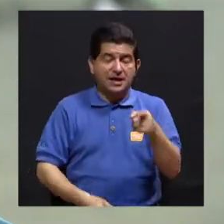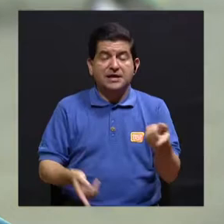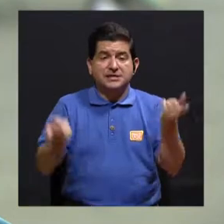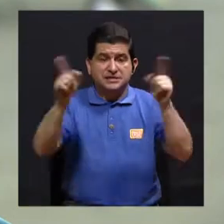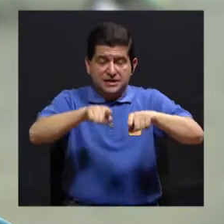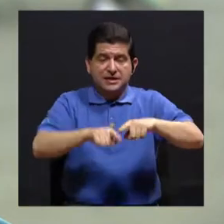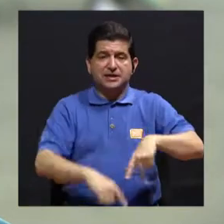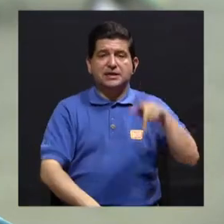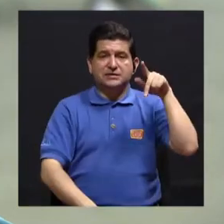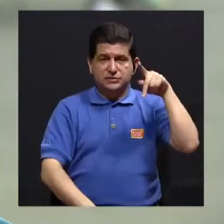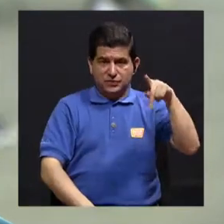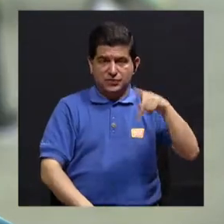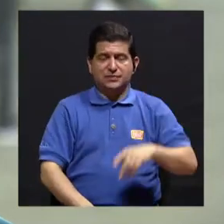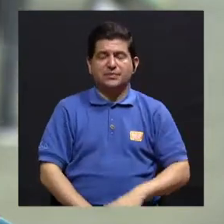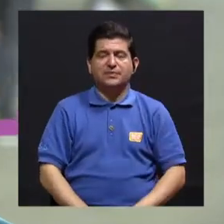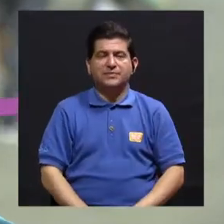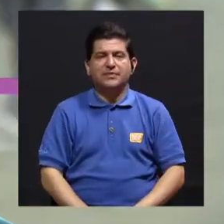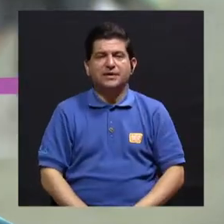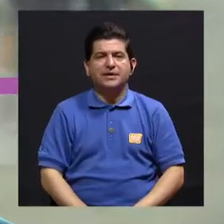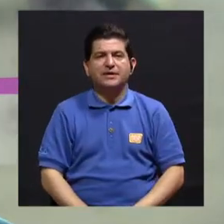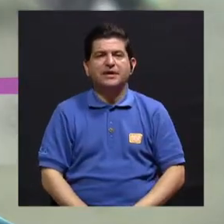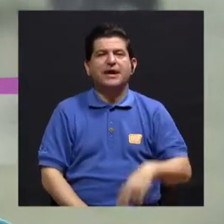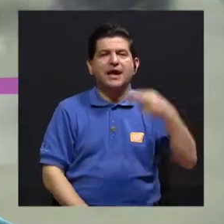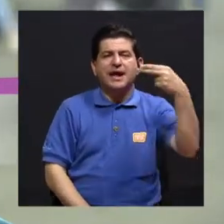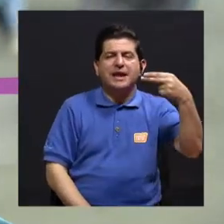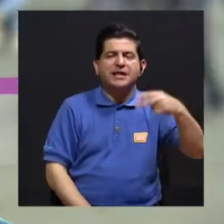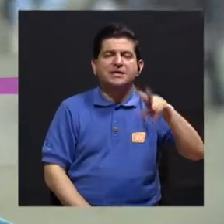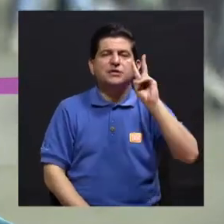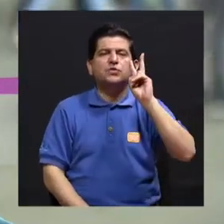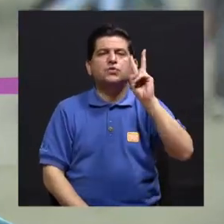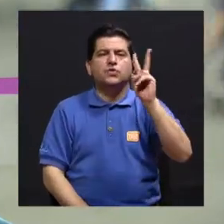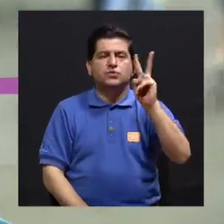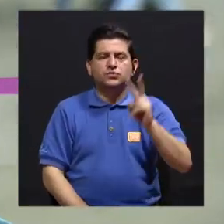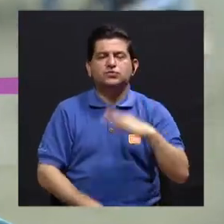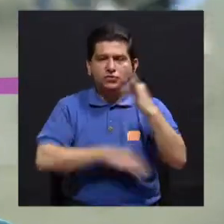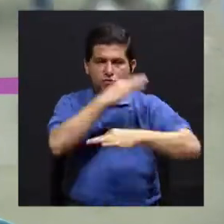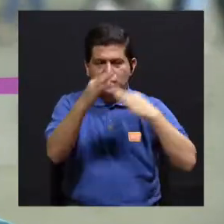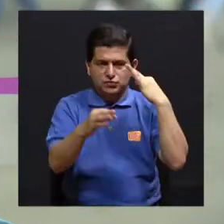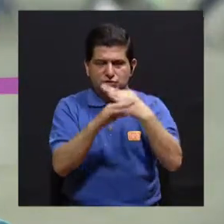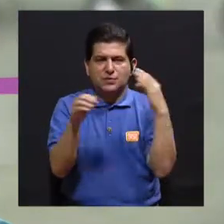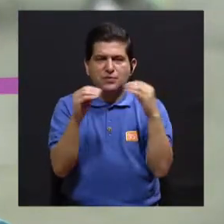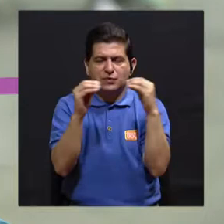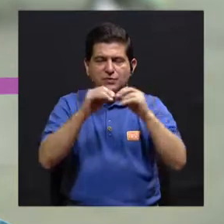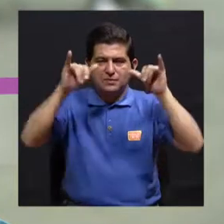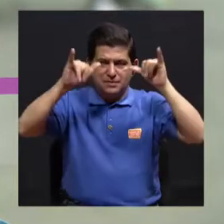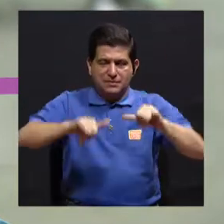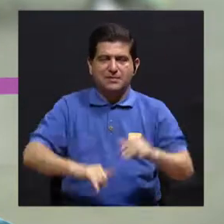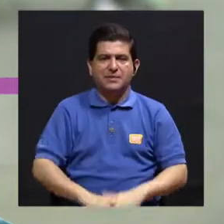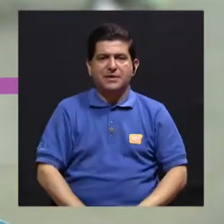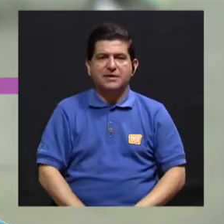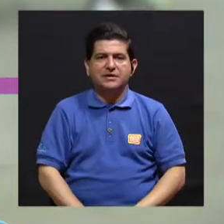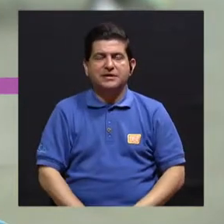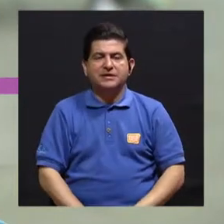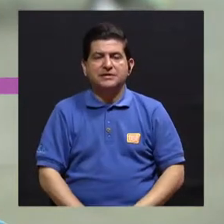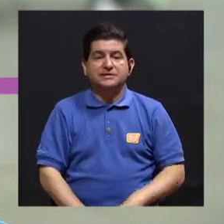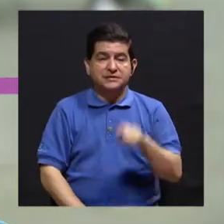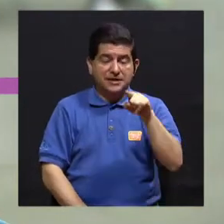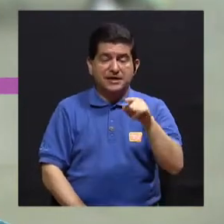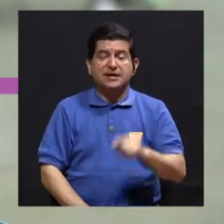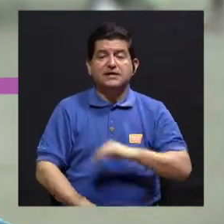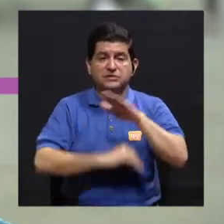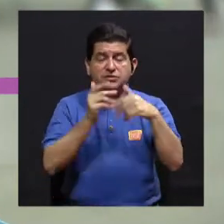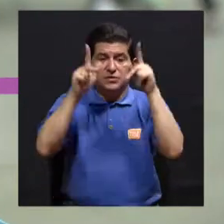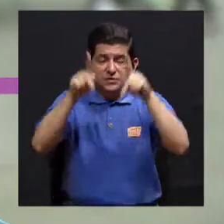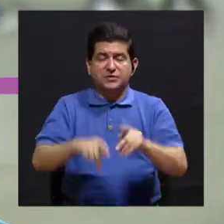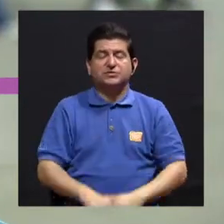los protozoarios, ¿okay? En cuanto a los helmintos, se dice que hay dos grandes especies que son más prevalentes: Ascaris lumbricoides,